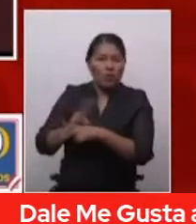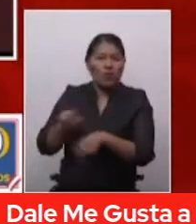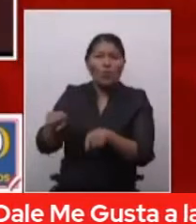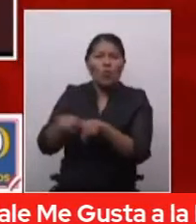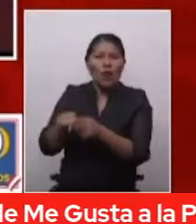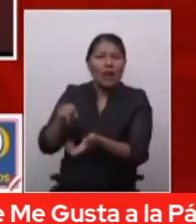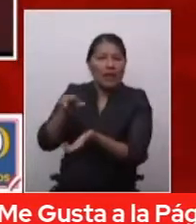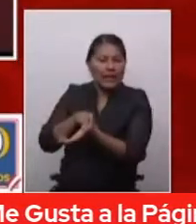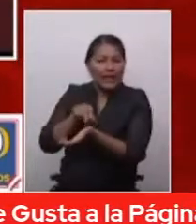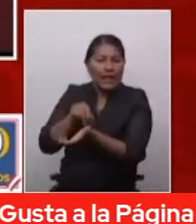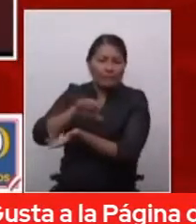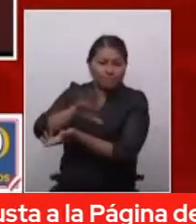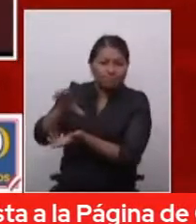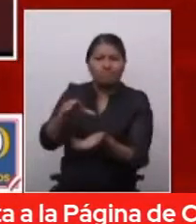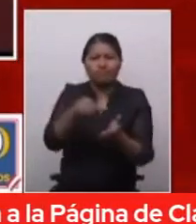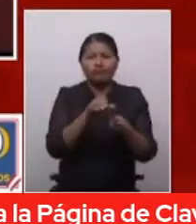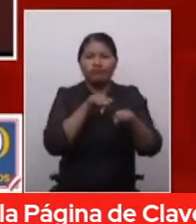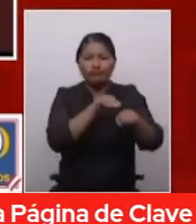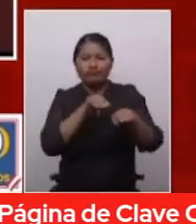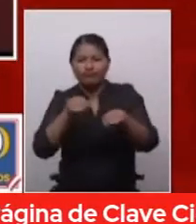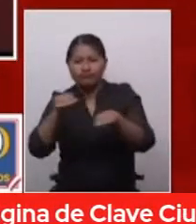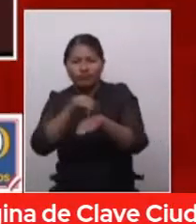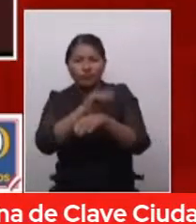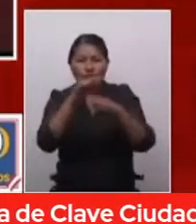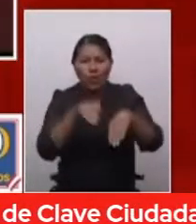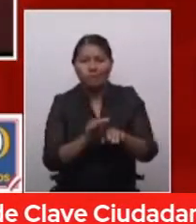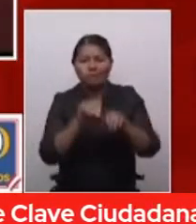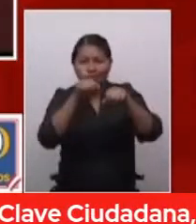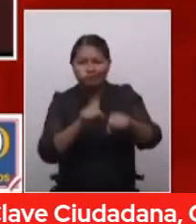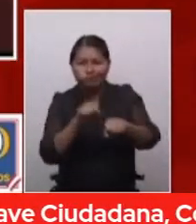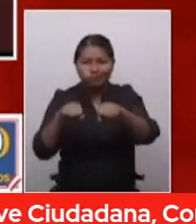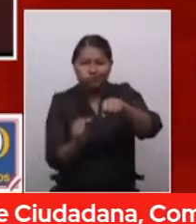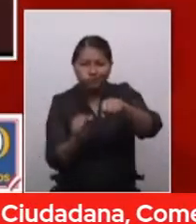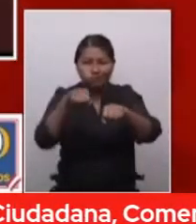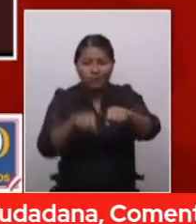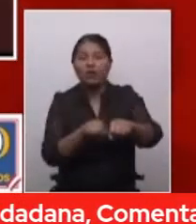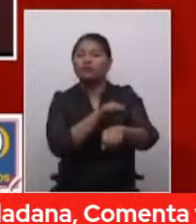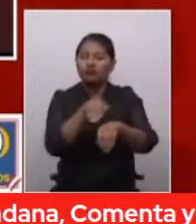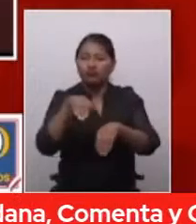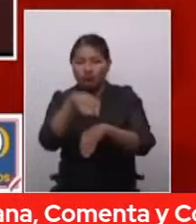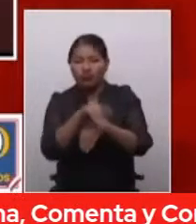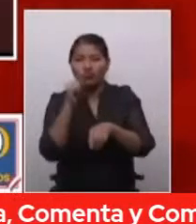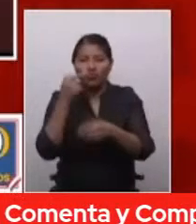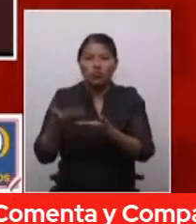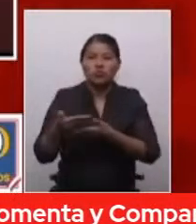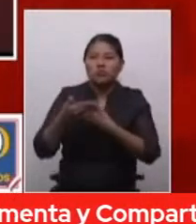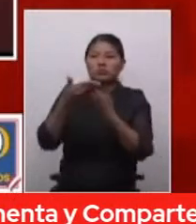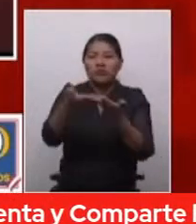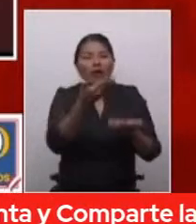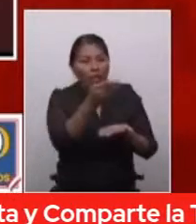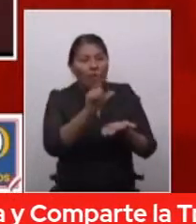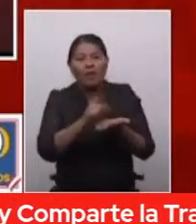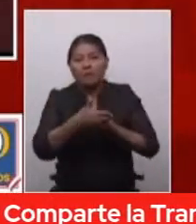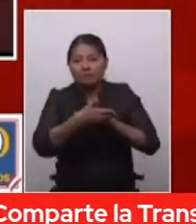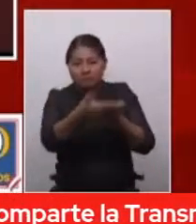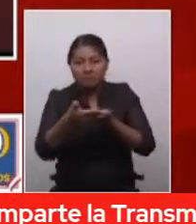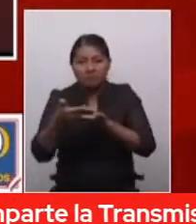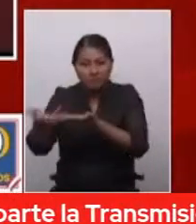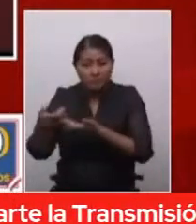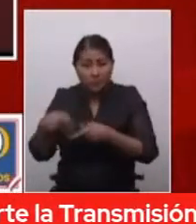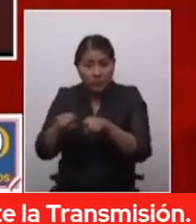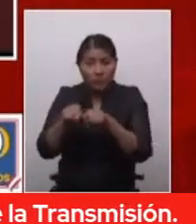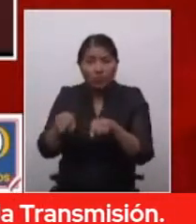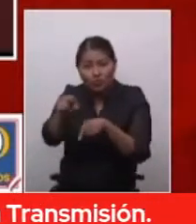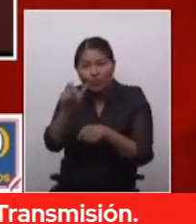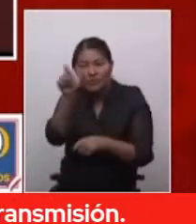2.000 patrulleros acondicionados para todo tipo de terreno y lo pondrá a disposición de la Región Policial Lima. Es hora de que te